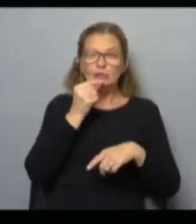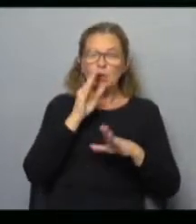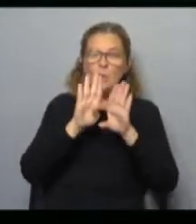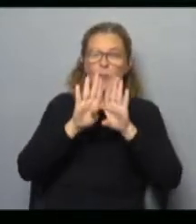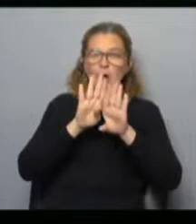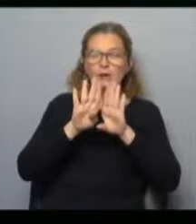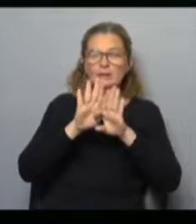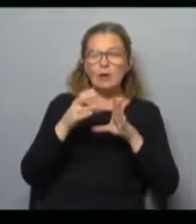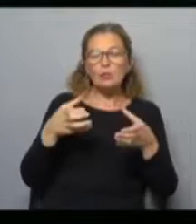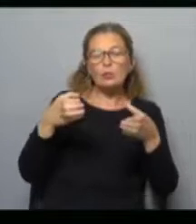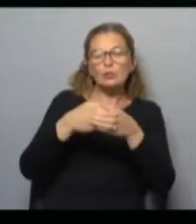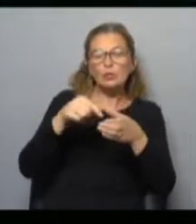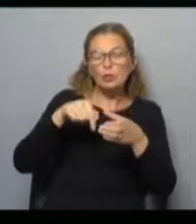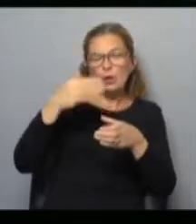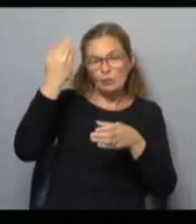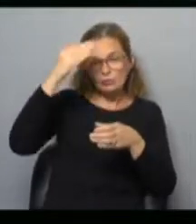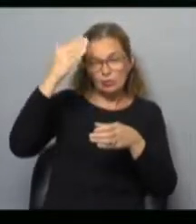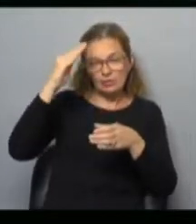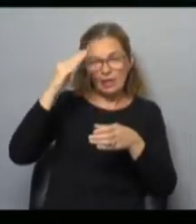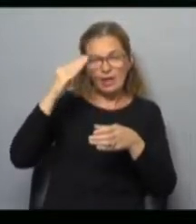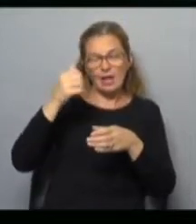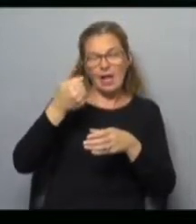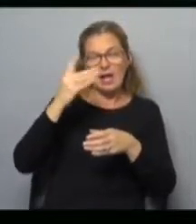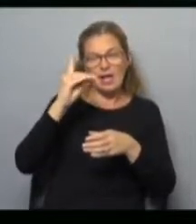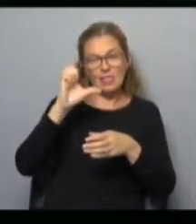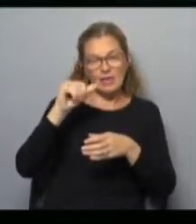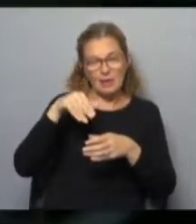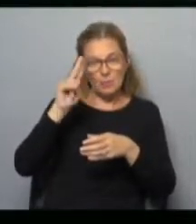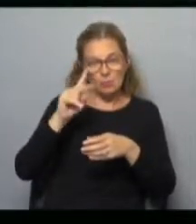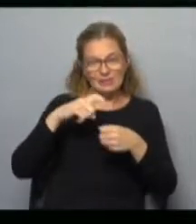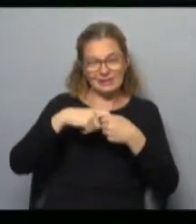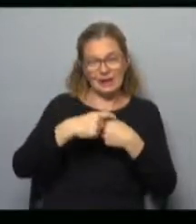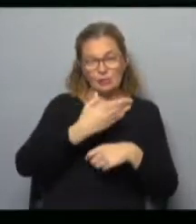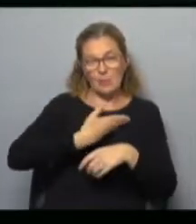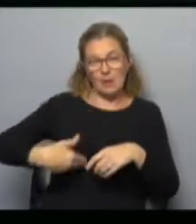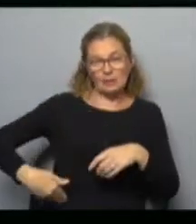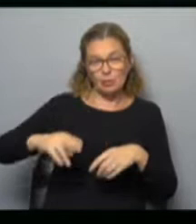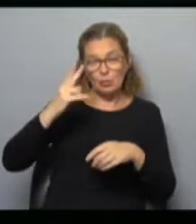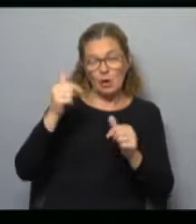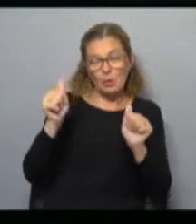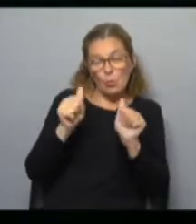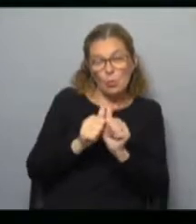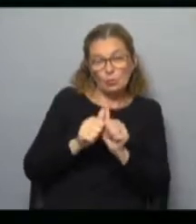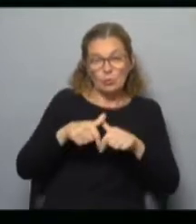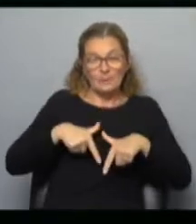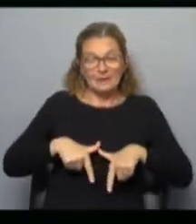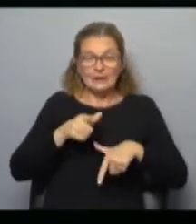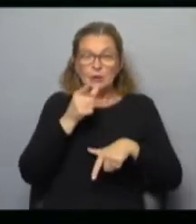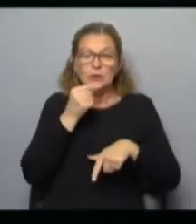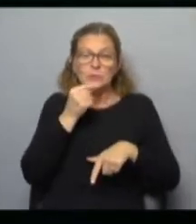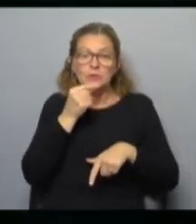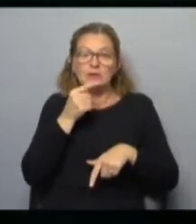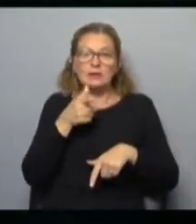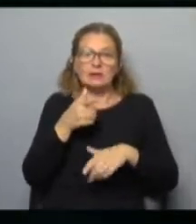reunión entre autoridades, representantes de ADEMO, del sindicato de maestros y maestras del Uruguay, junto a autoridades del Ministerio del Interior,